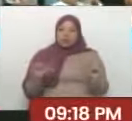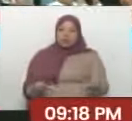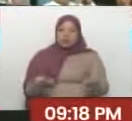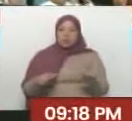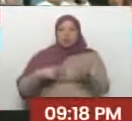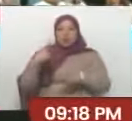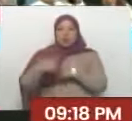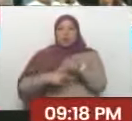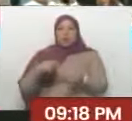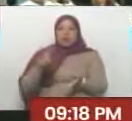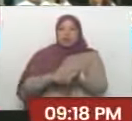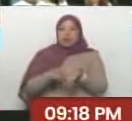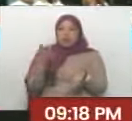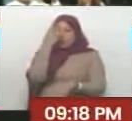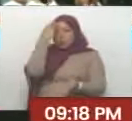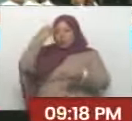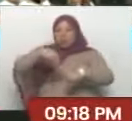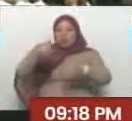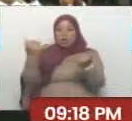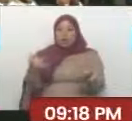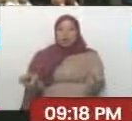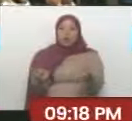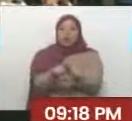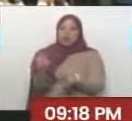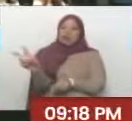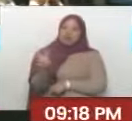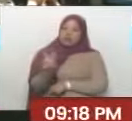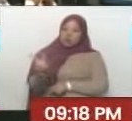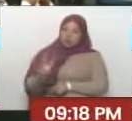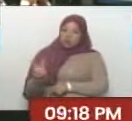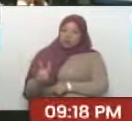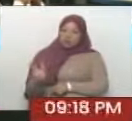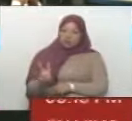de protección adaptado a la realidad venezolana.